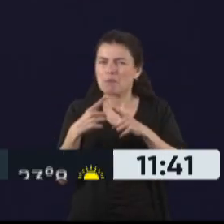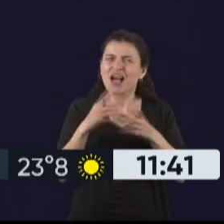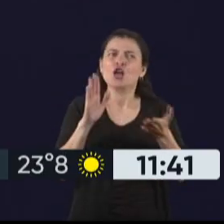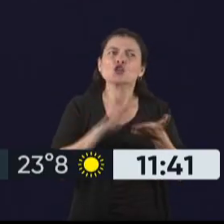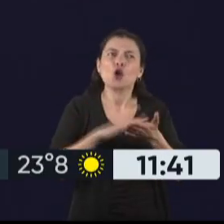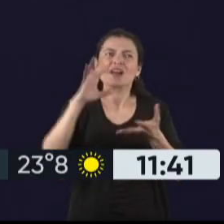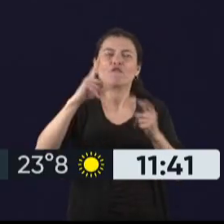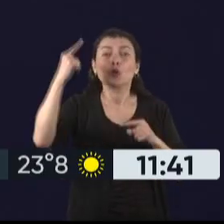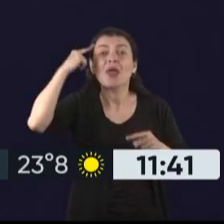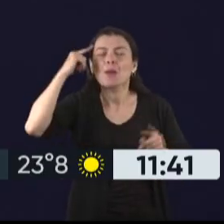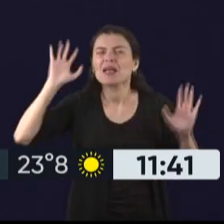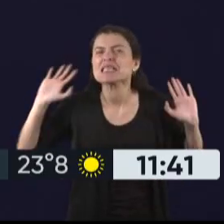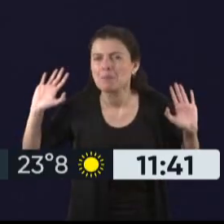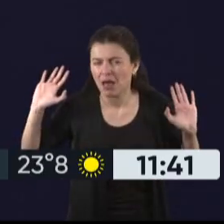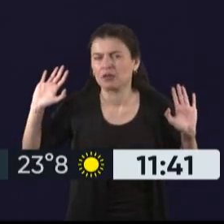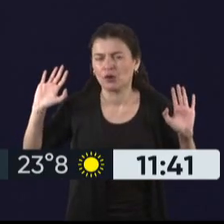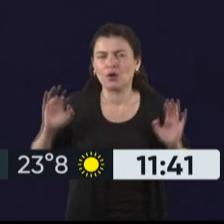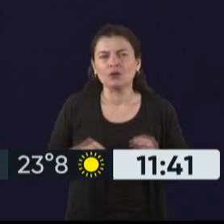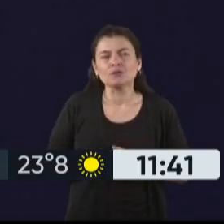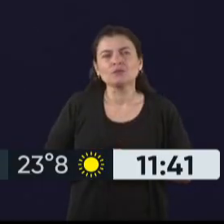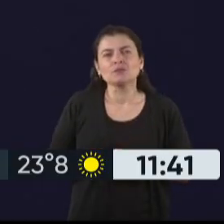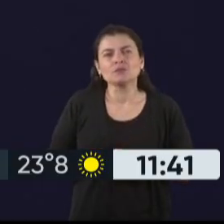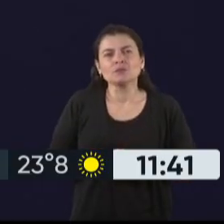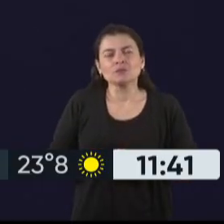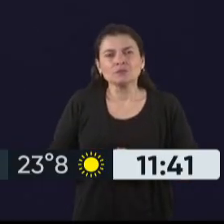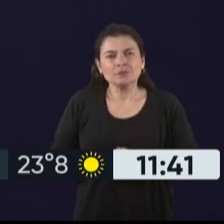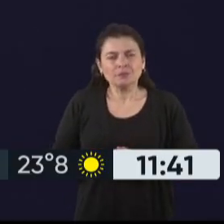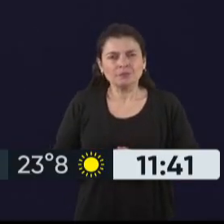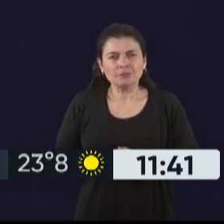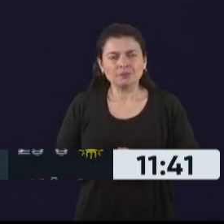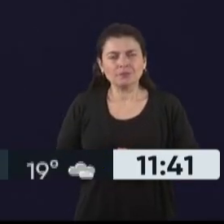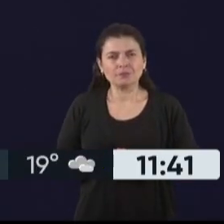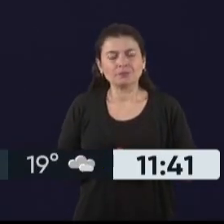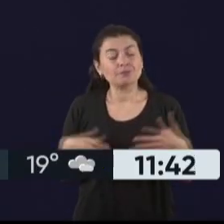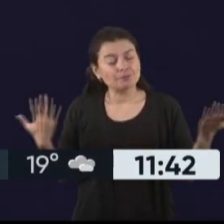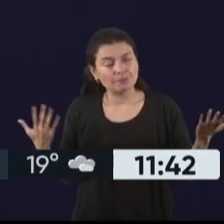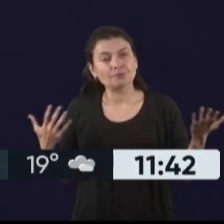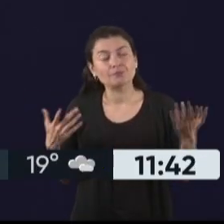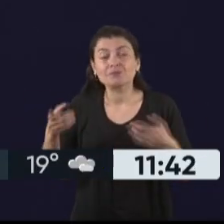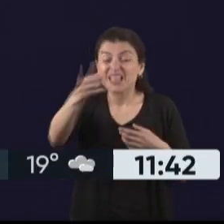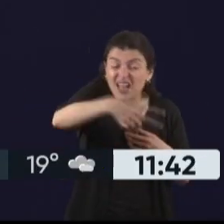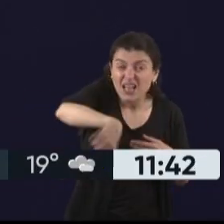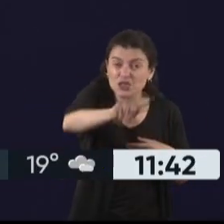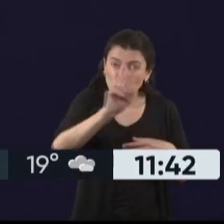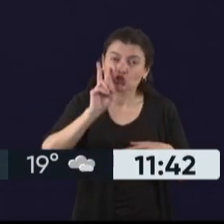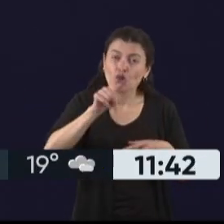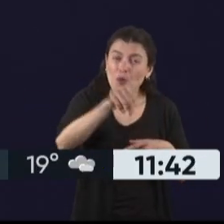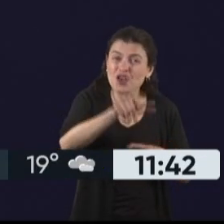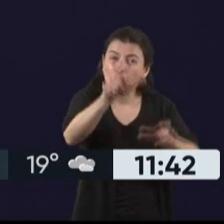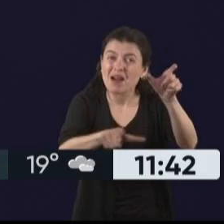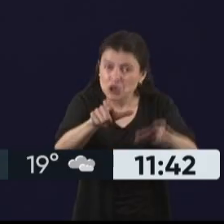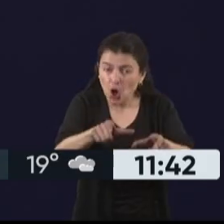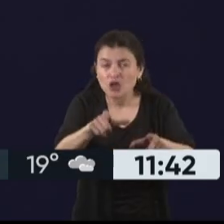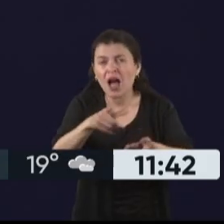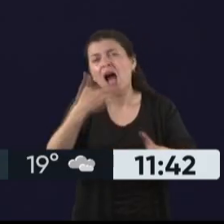puede dar para un debate si se quiere, pero cuando los datos que ellos mismos